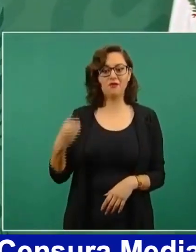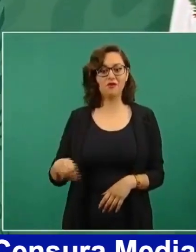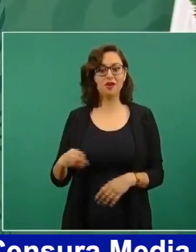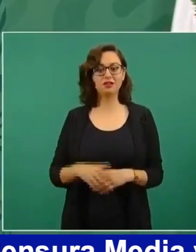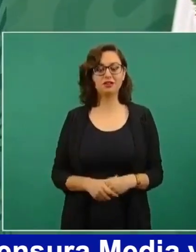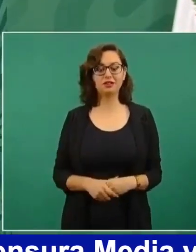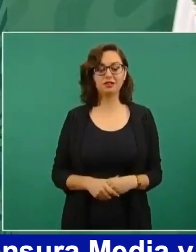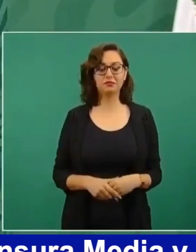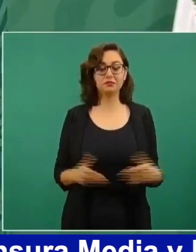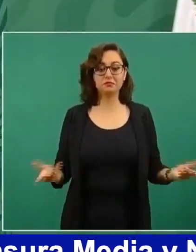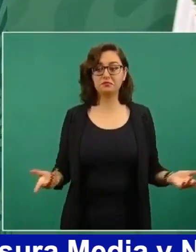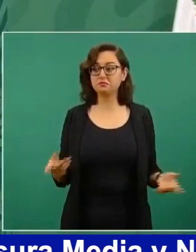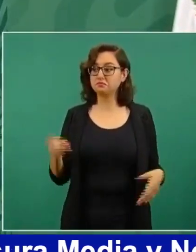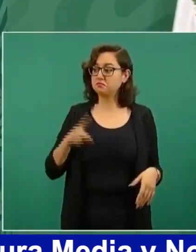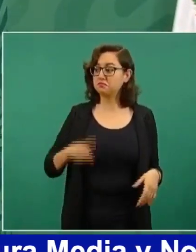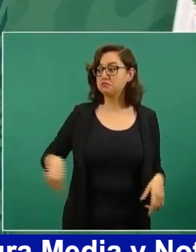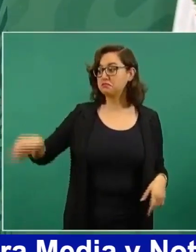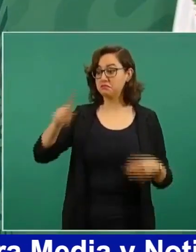el gobierno